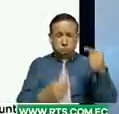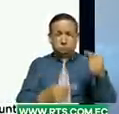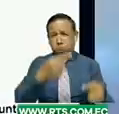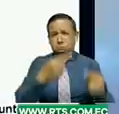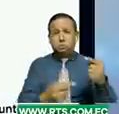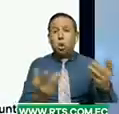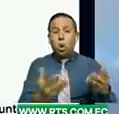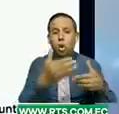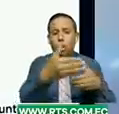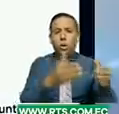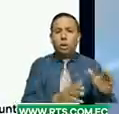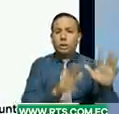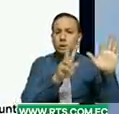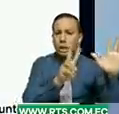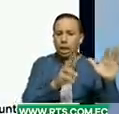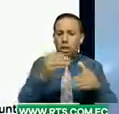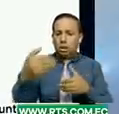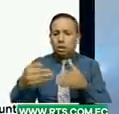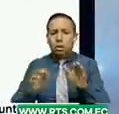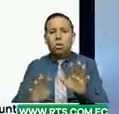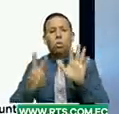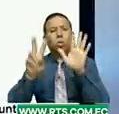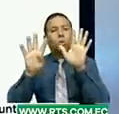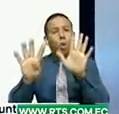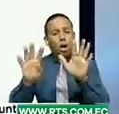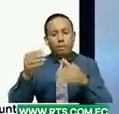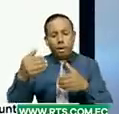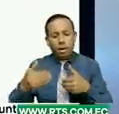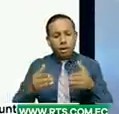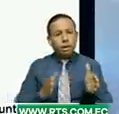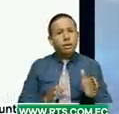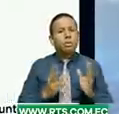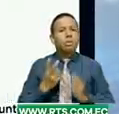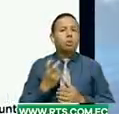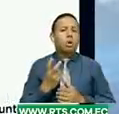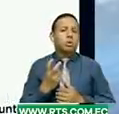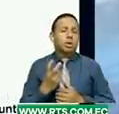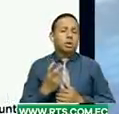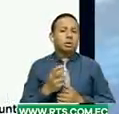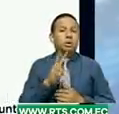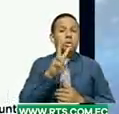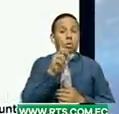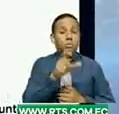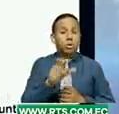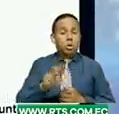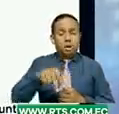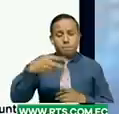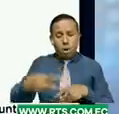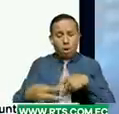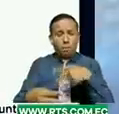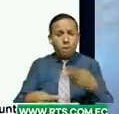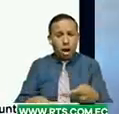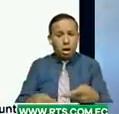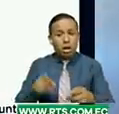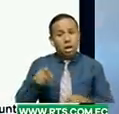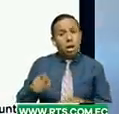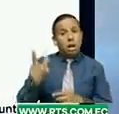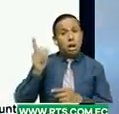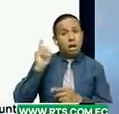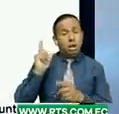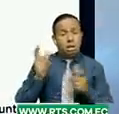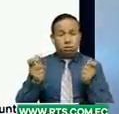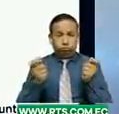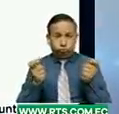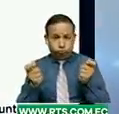9 y 12. Como resultado, existen dos personas heridas, un agente de seguridad penitenciaria y un interno, quienes